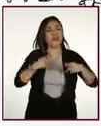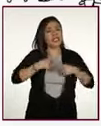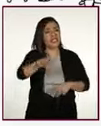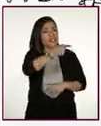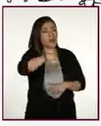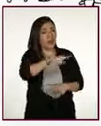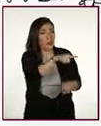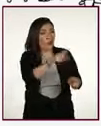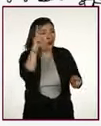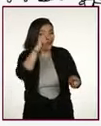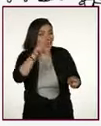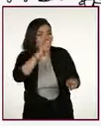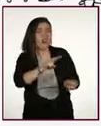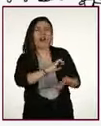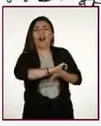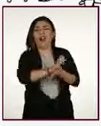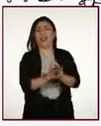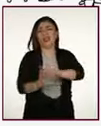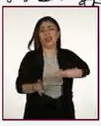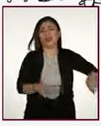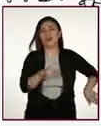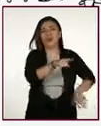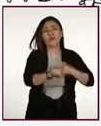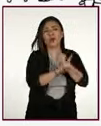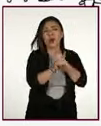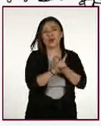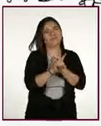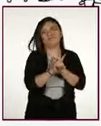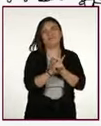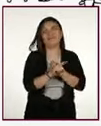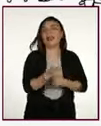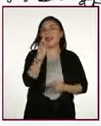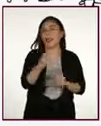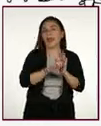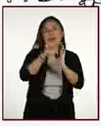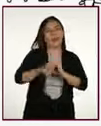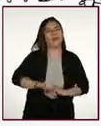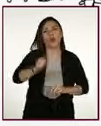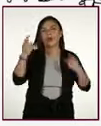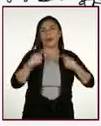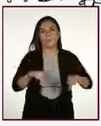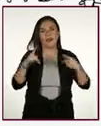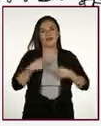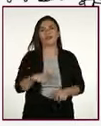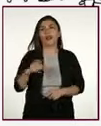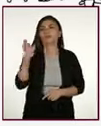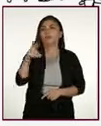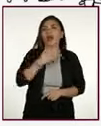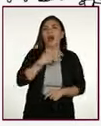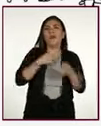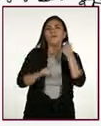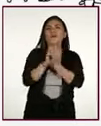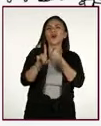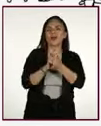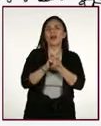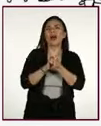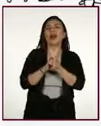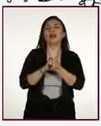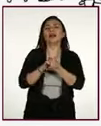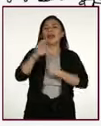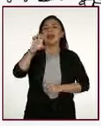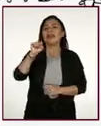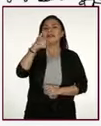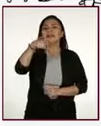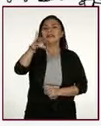usan sustancias o que tienen un problema de salud mental, ¿no? Pongo otro ejemplo con una persona que tal vez puede sufrir un problema de esquizofrenia, que